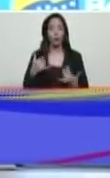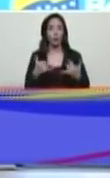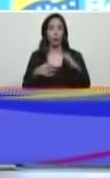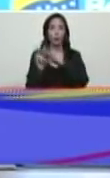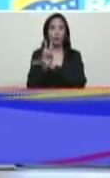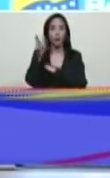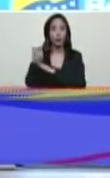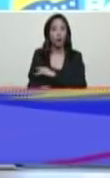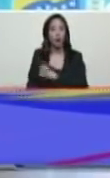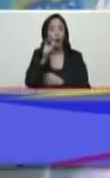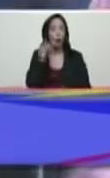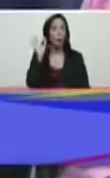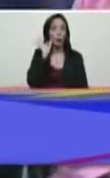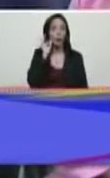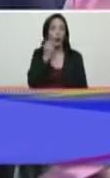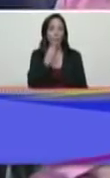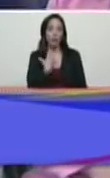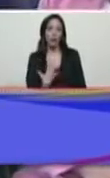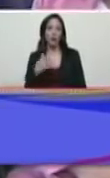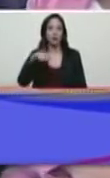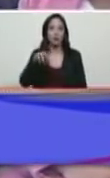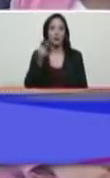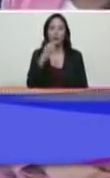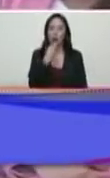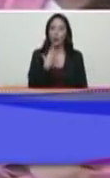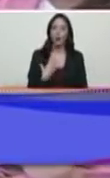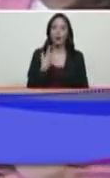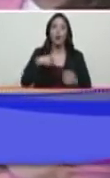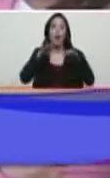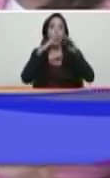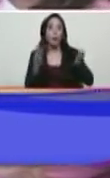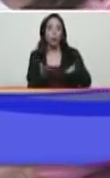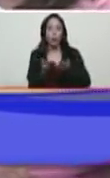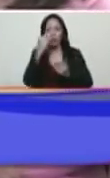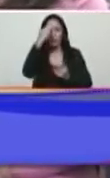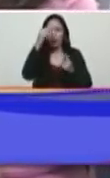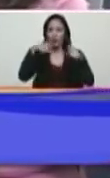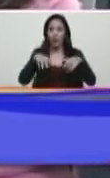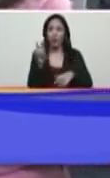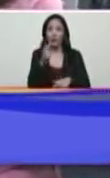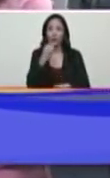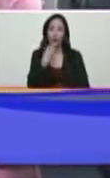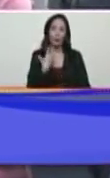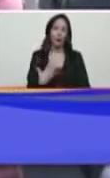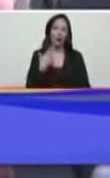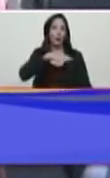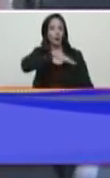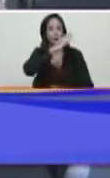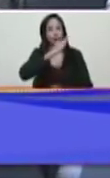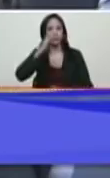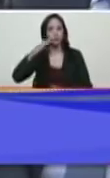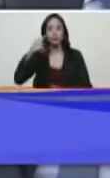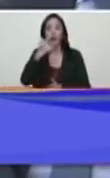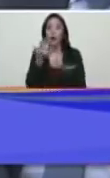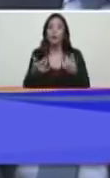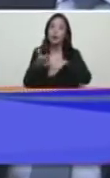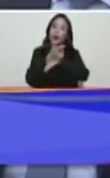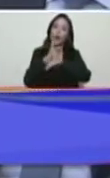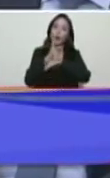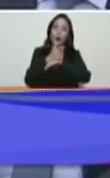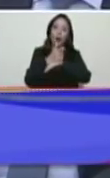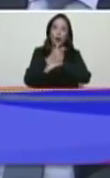las venezolanas, y así lo reconoce el mundo entero. Compañero gobernador